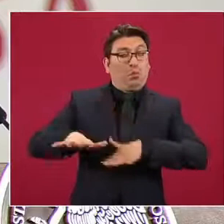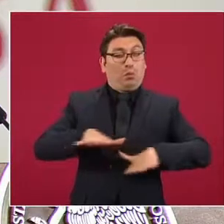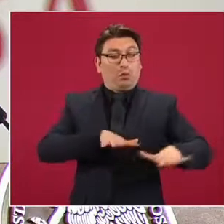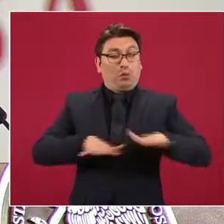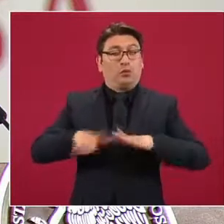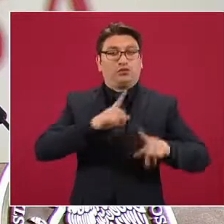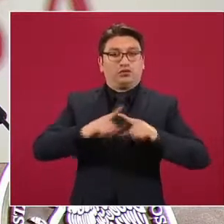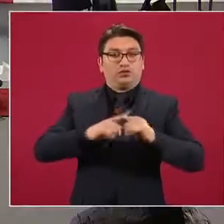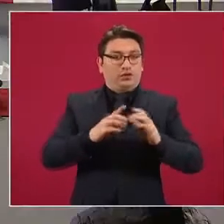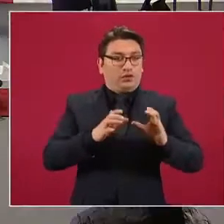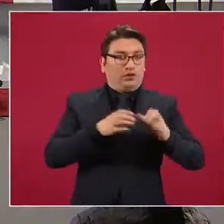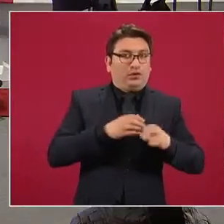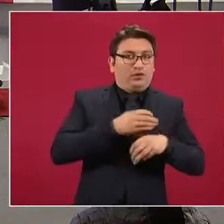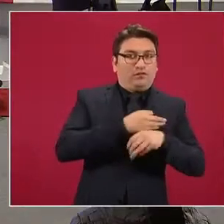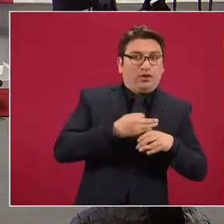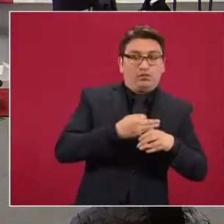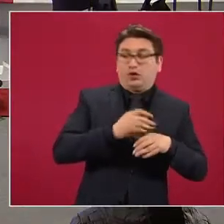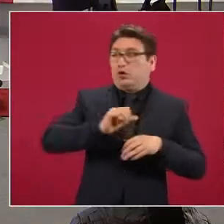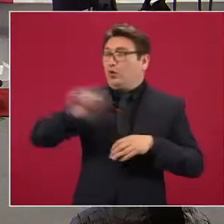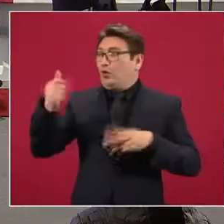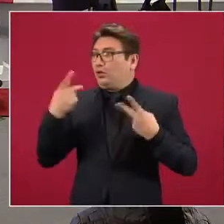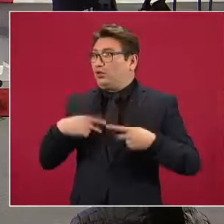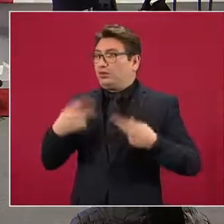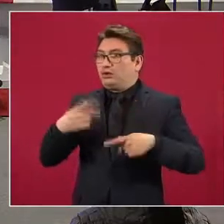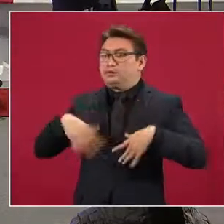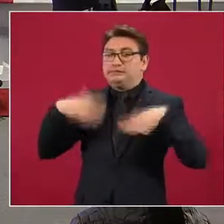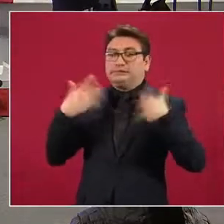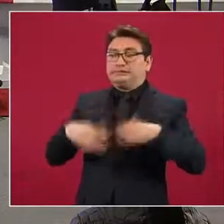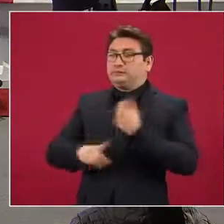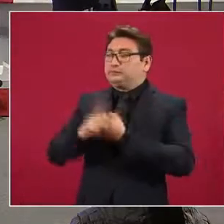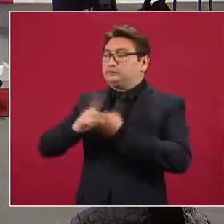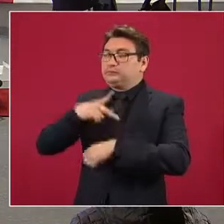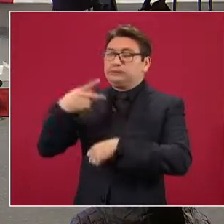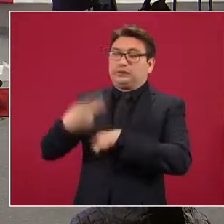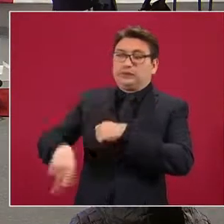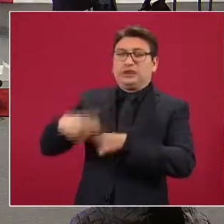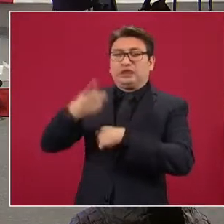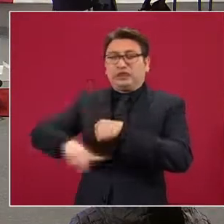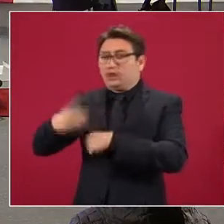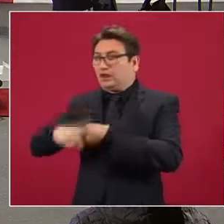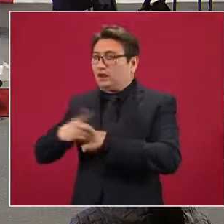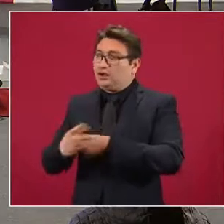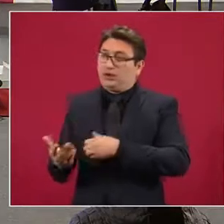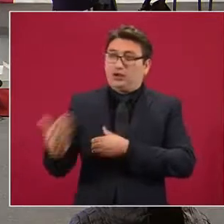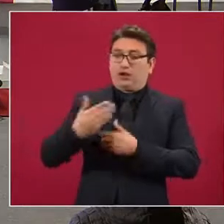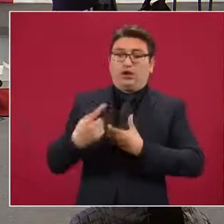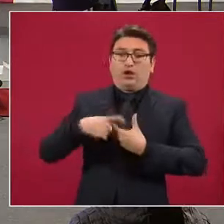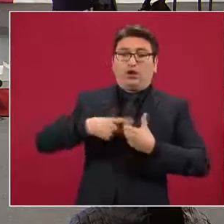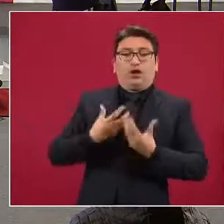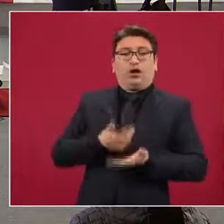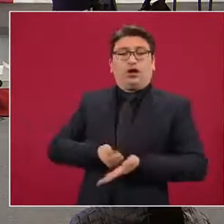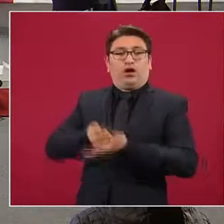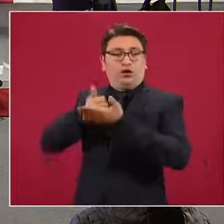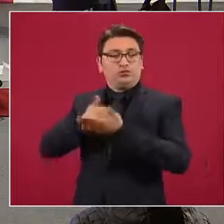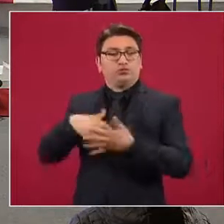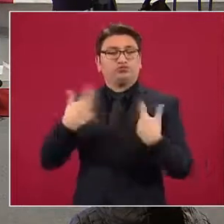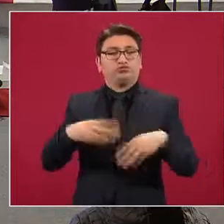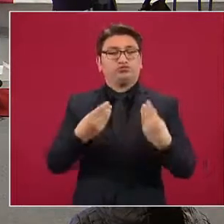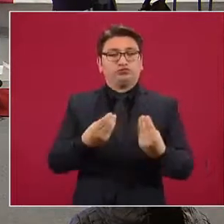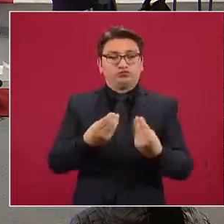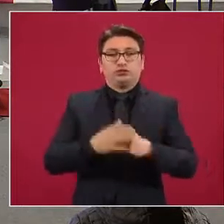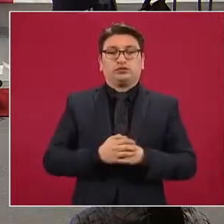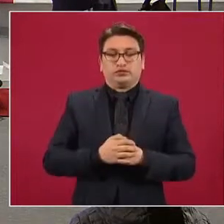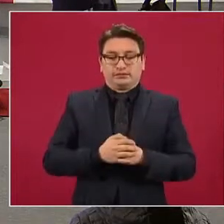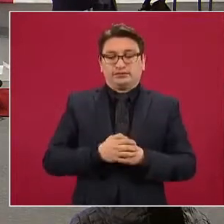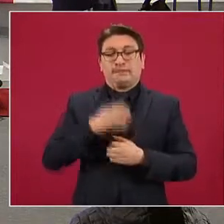acogen a personas o a familias enteras que han resultado damnificadas. Aunque se suele representar en una